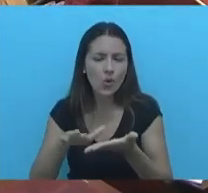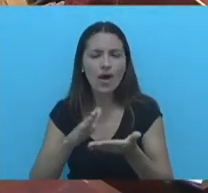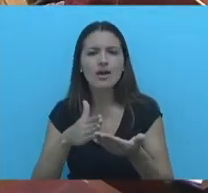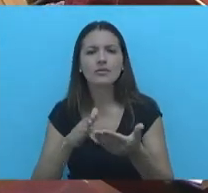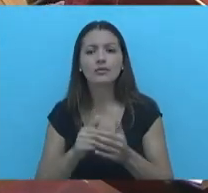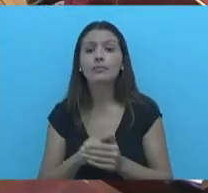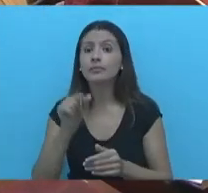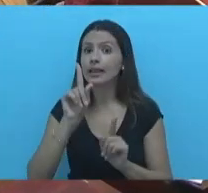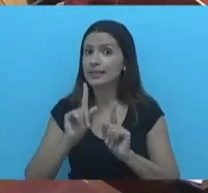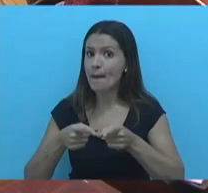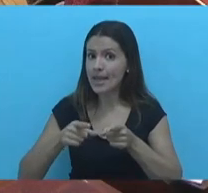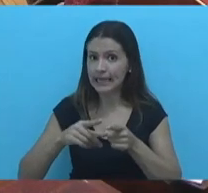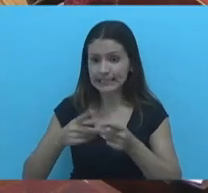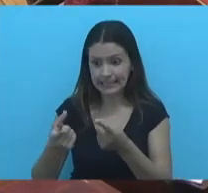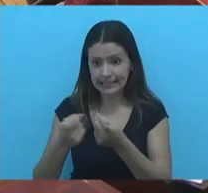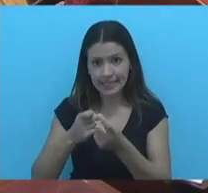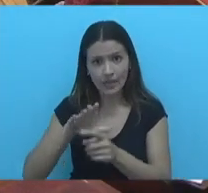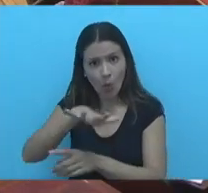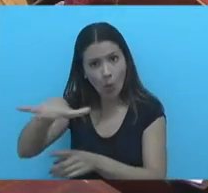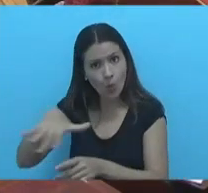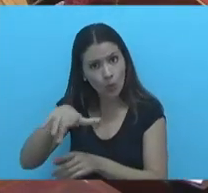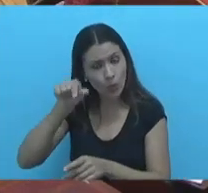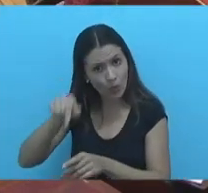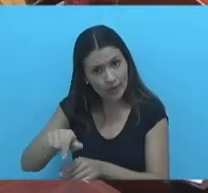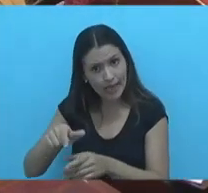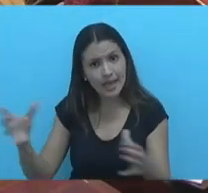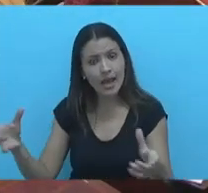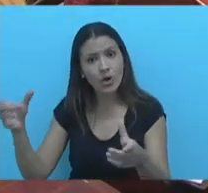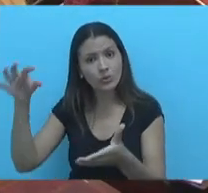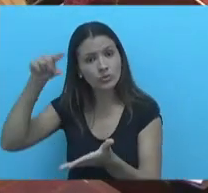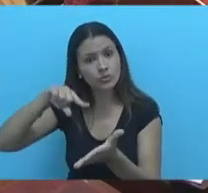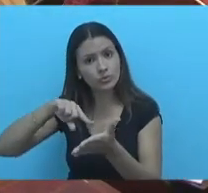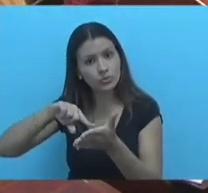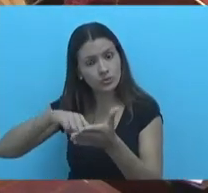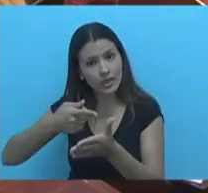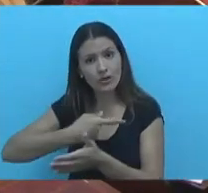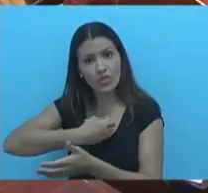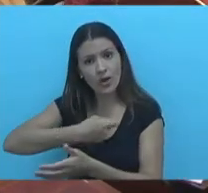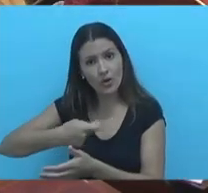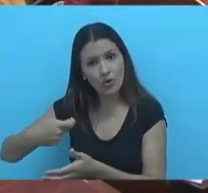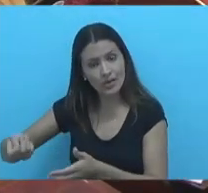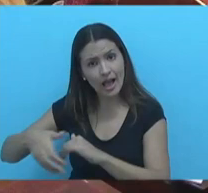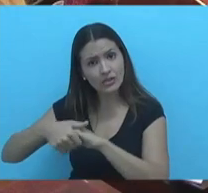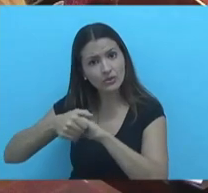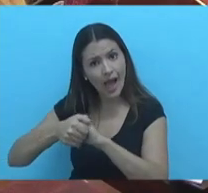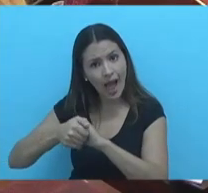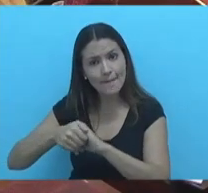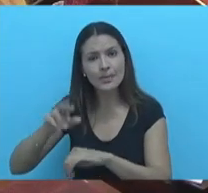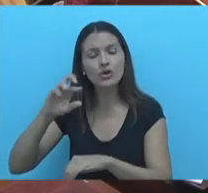establecido que en dicho inmueble deberá asignarse un espacio físico al Centro de Jubilados Amigos del Paraná, personería jurídica